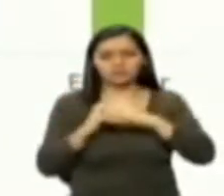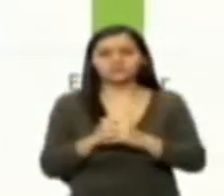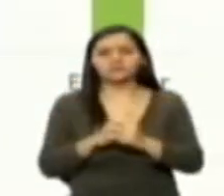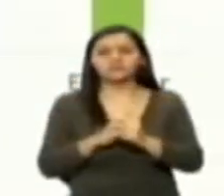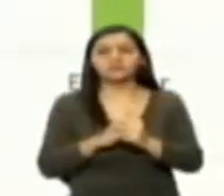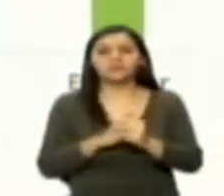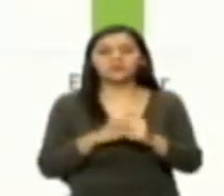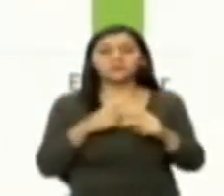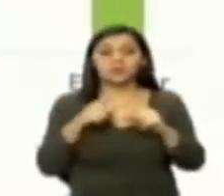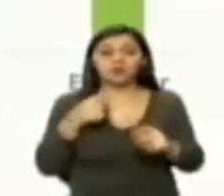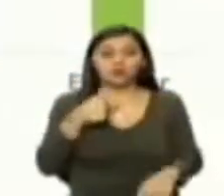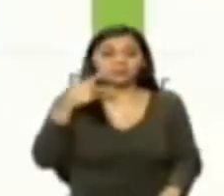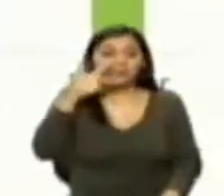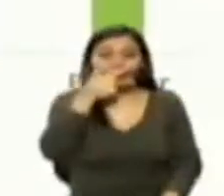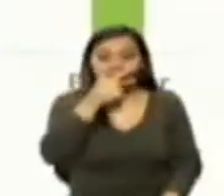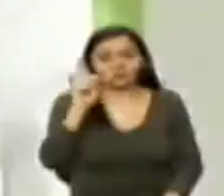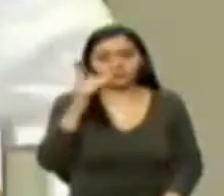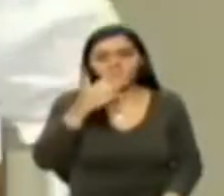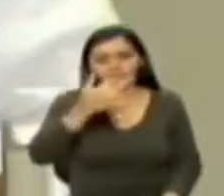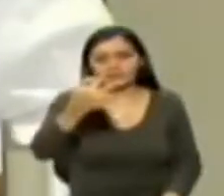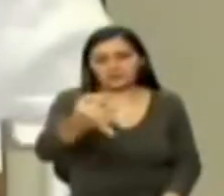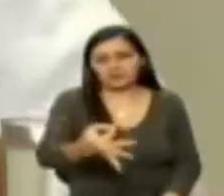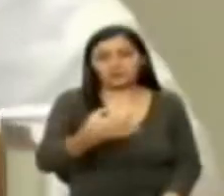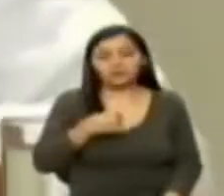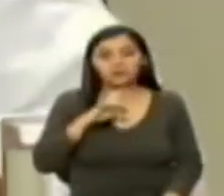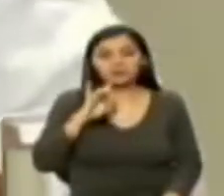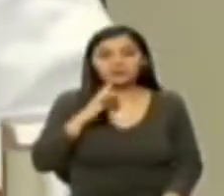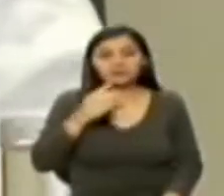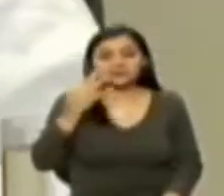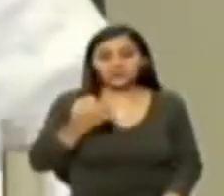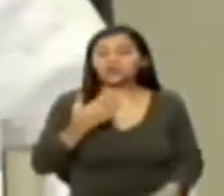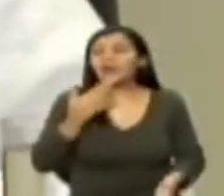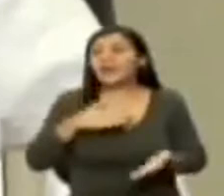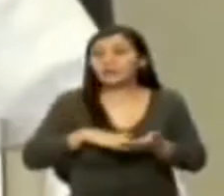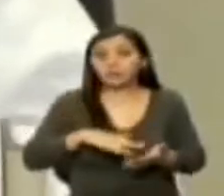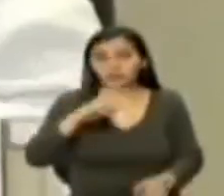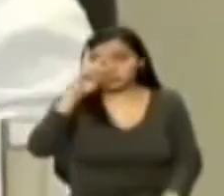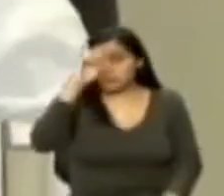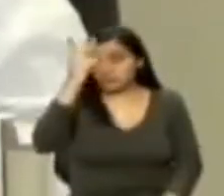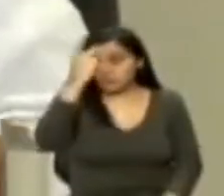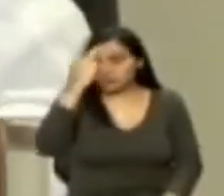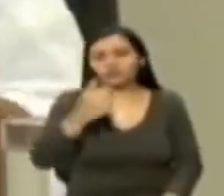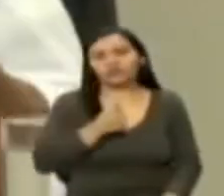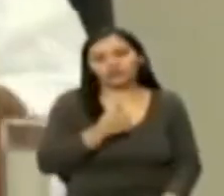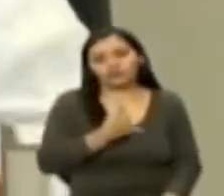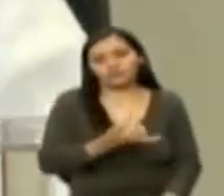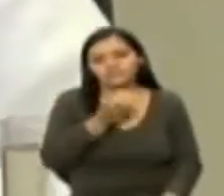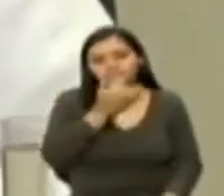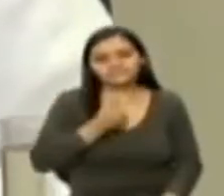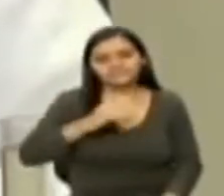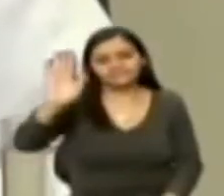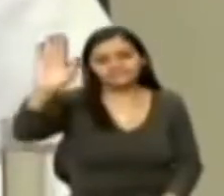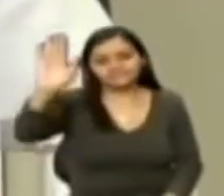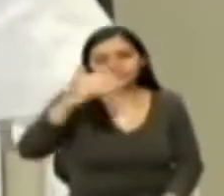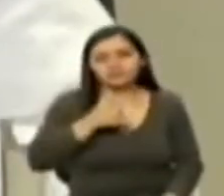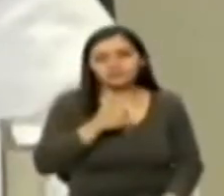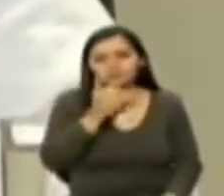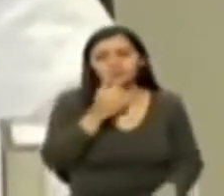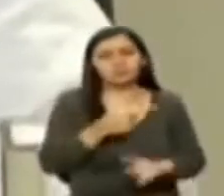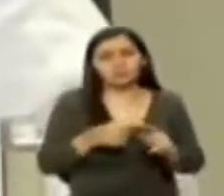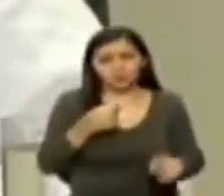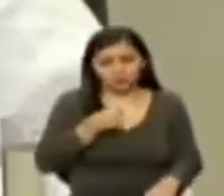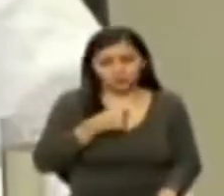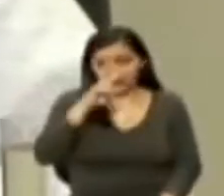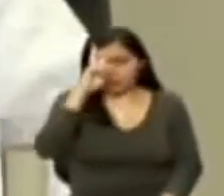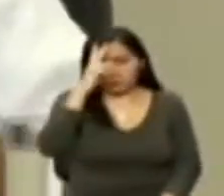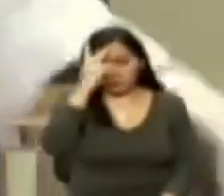porque yo no soy mentiroso y sé lo que hablo y soy serio, y si me equivoco yo mismo corrijo, enseguida, si me doy cuenta del error, lo corrijo, pero no me he equivocado, no